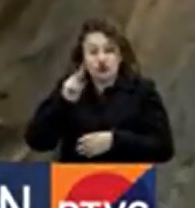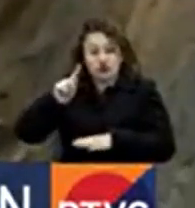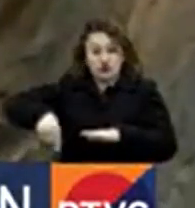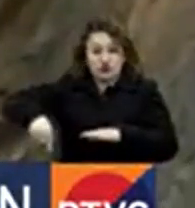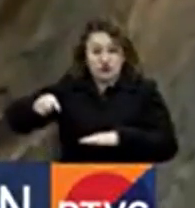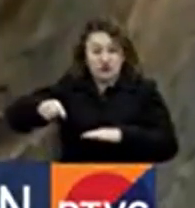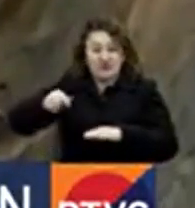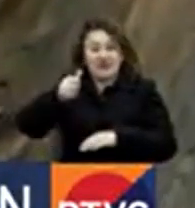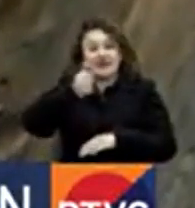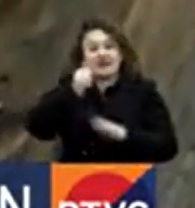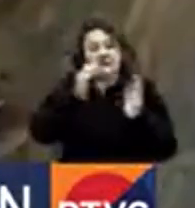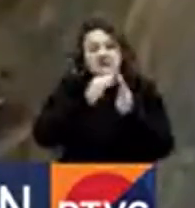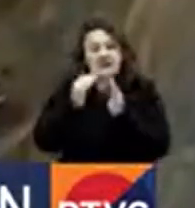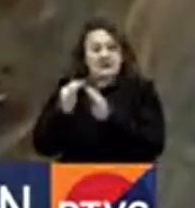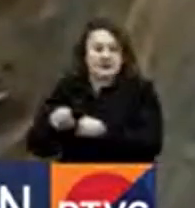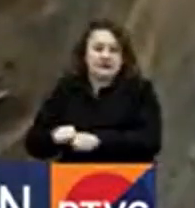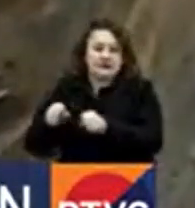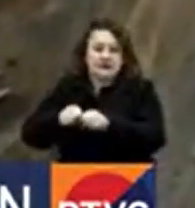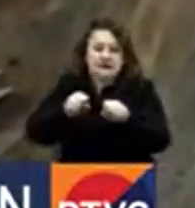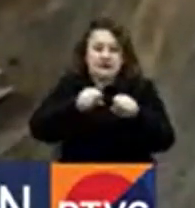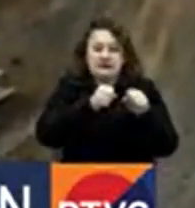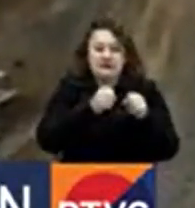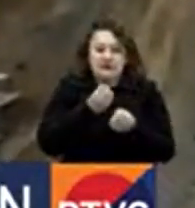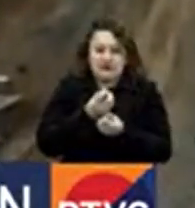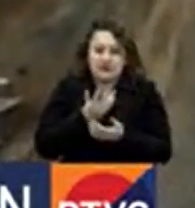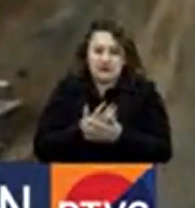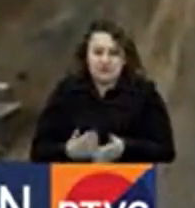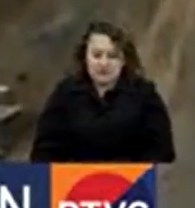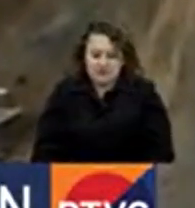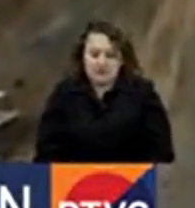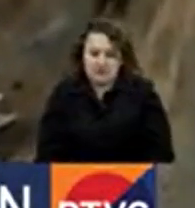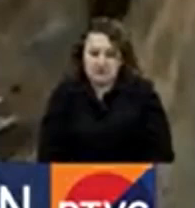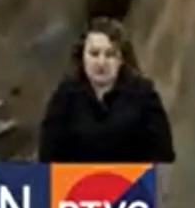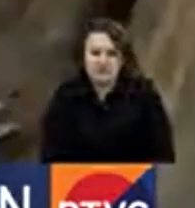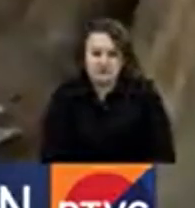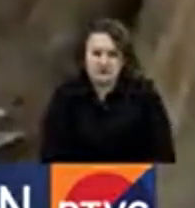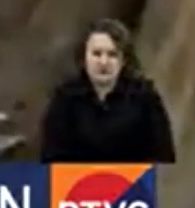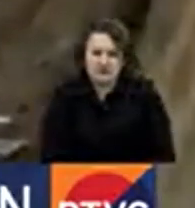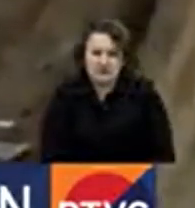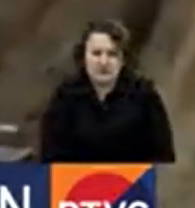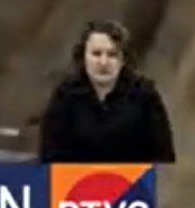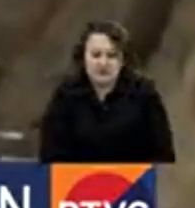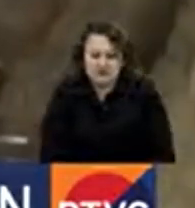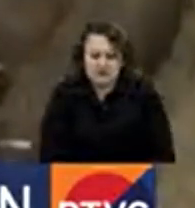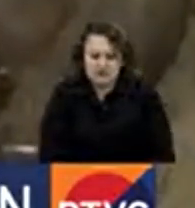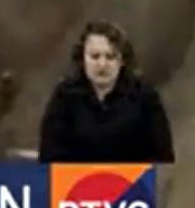10 viviendas sufrieron daños estructurales. Se fue la otra construcción.